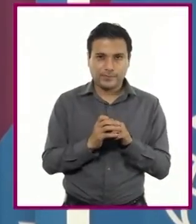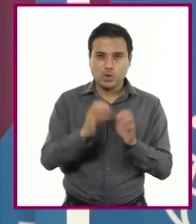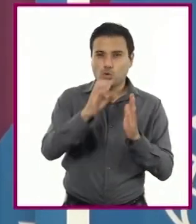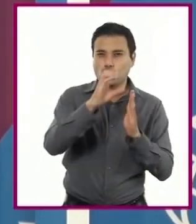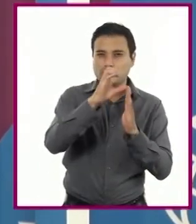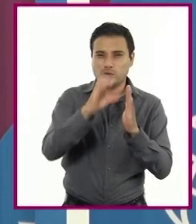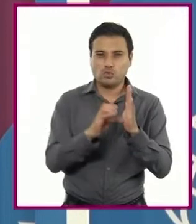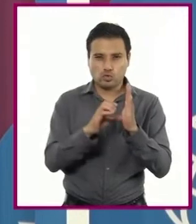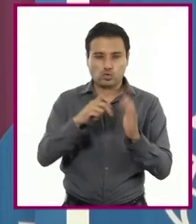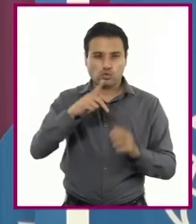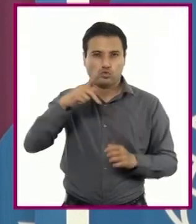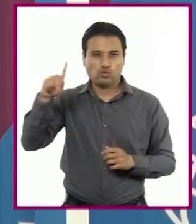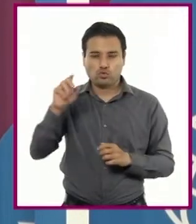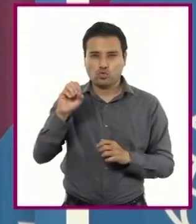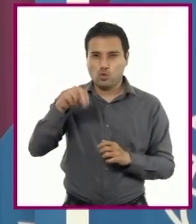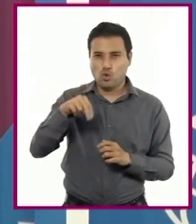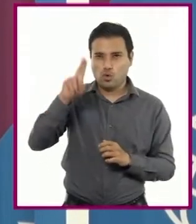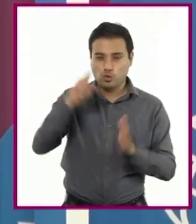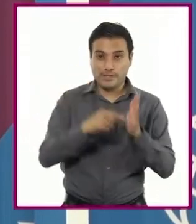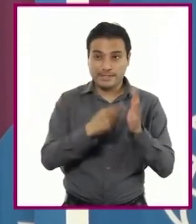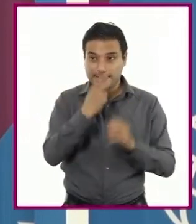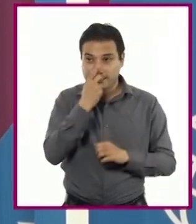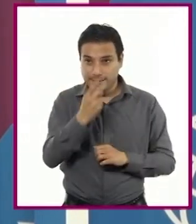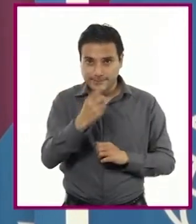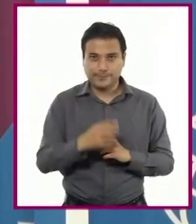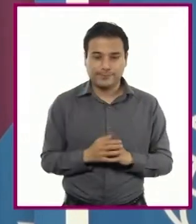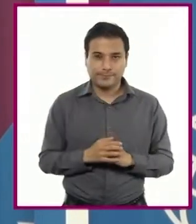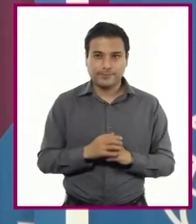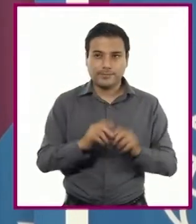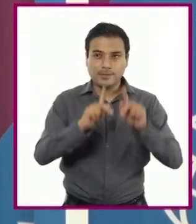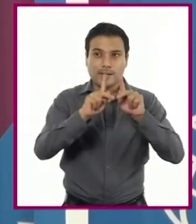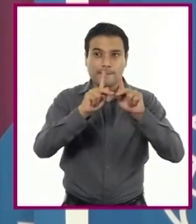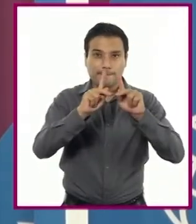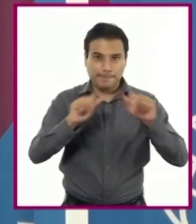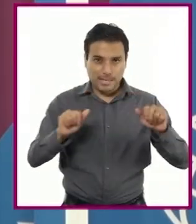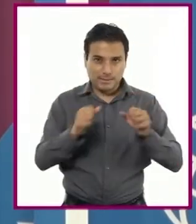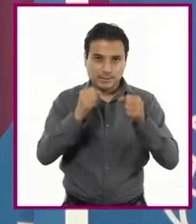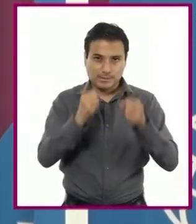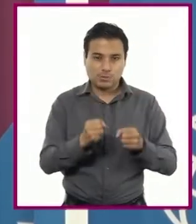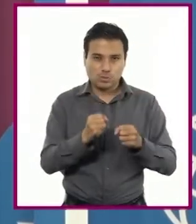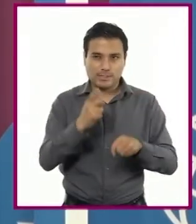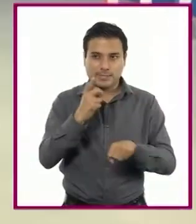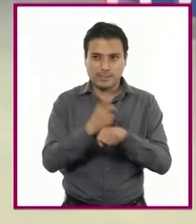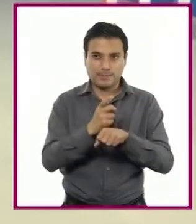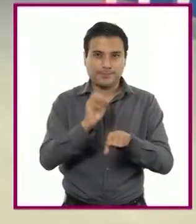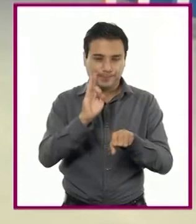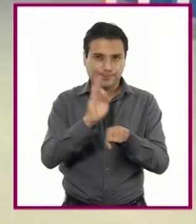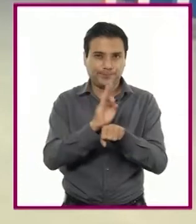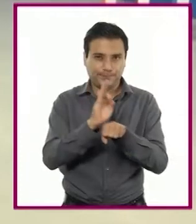Naciones Unidas, de mantener la paz y seguridad internacionales.